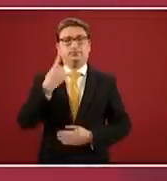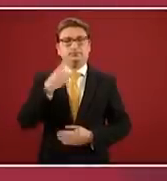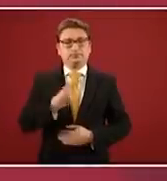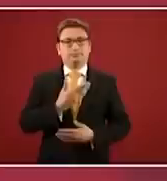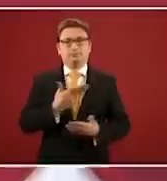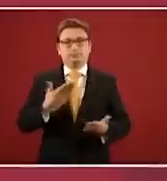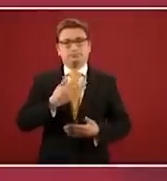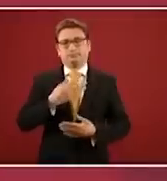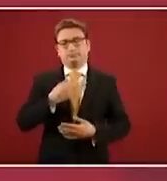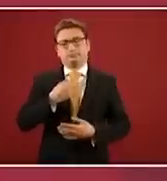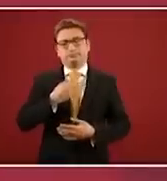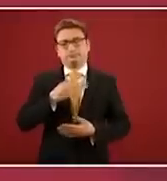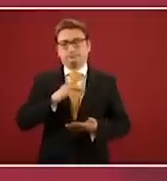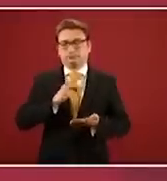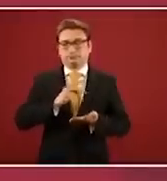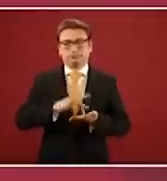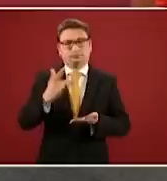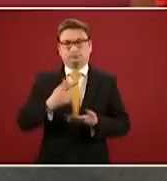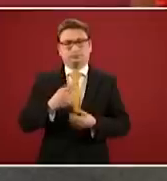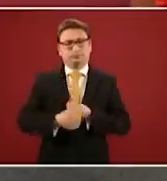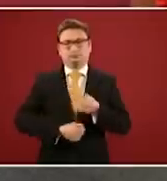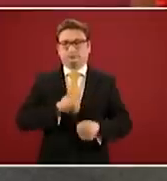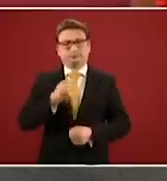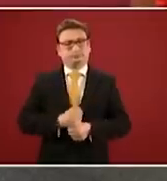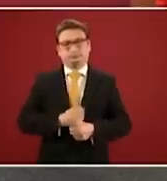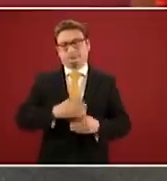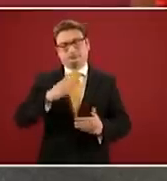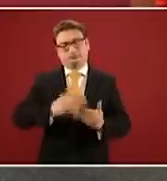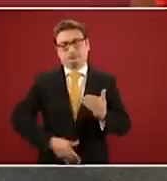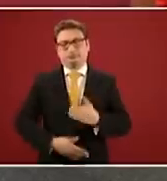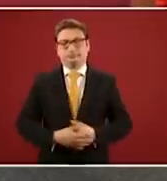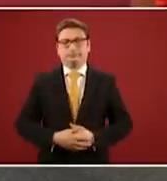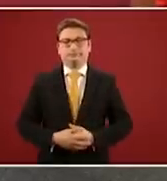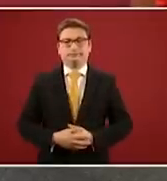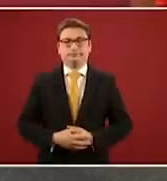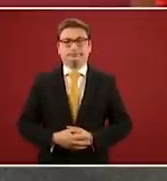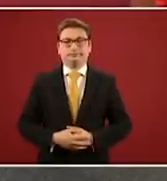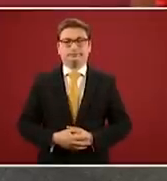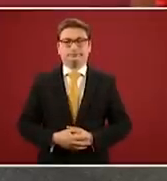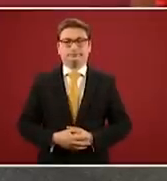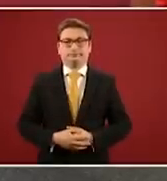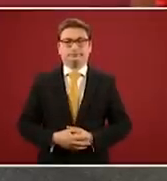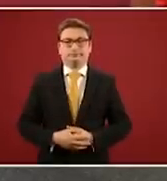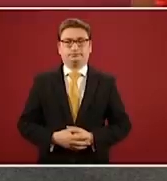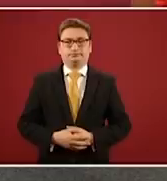agradecer por este año que termina y el